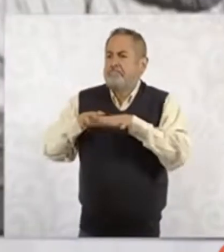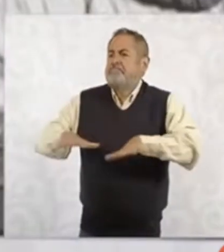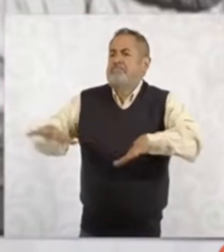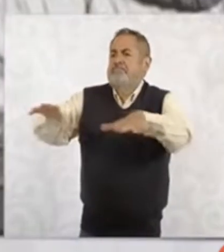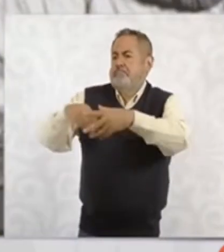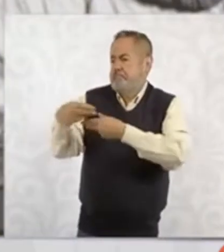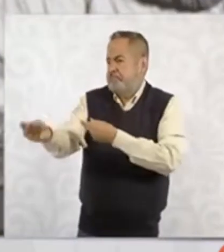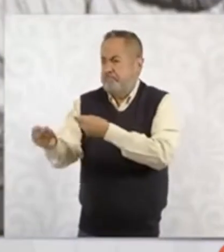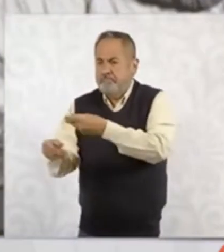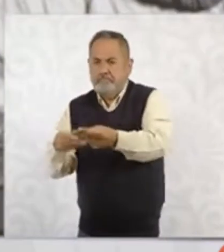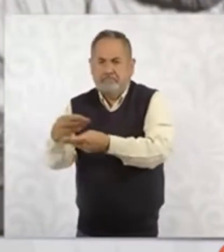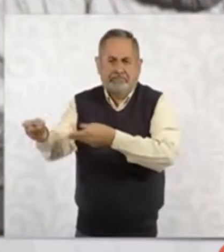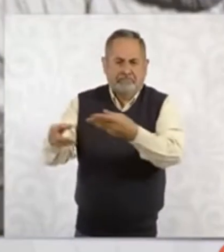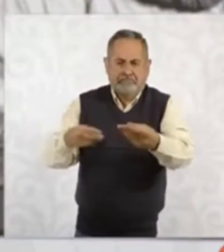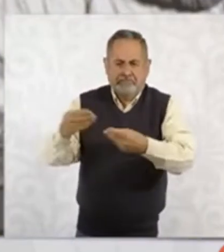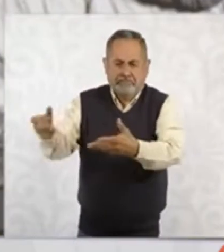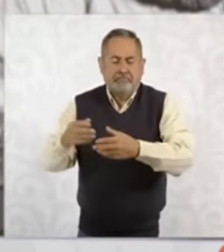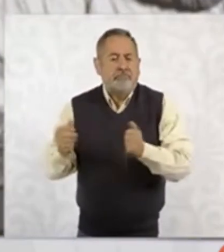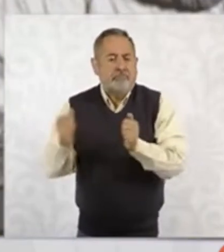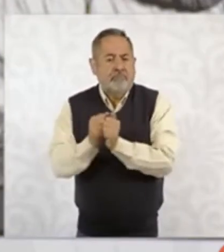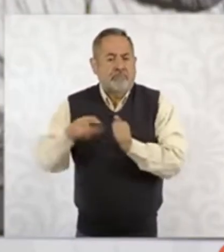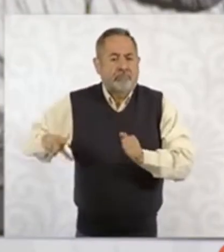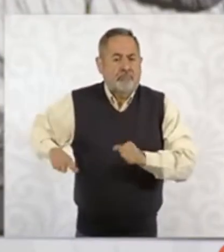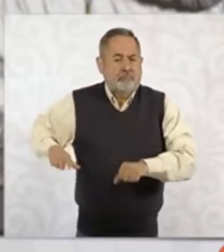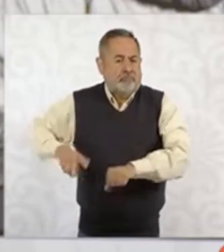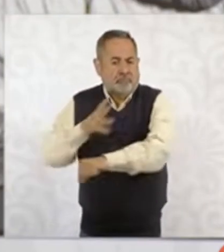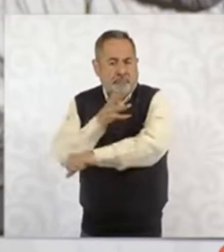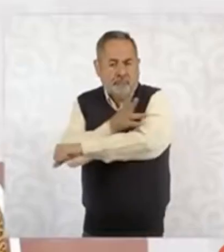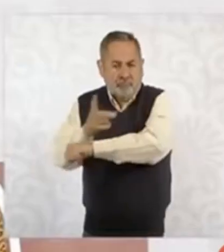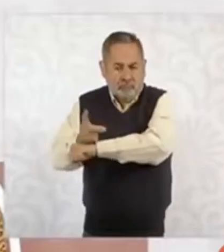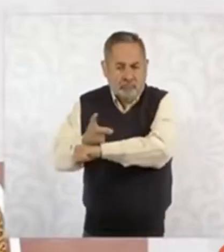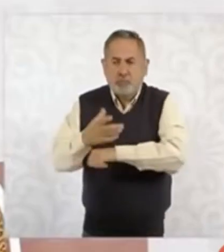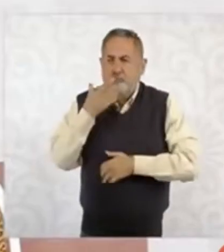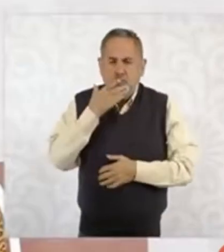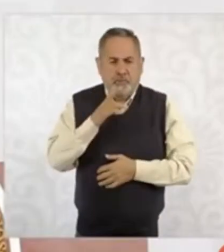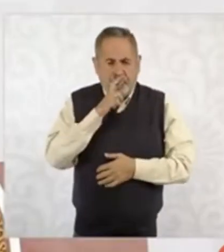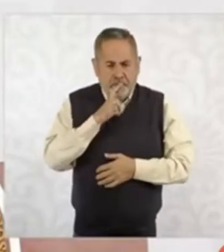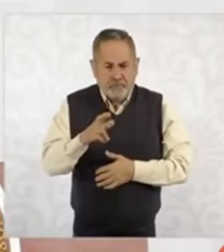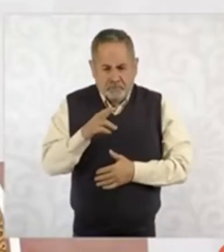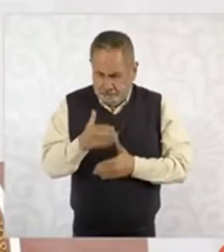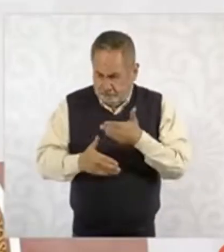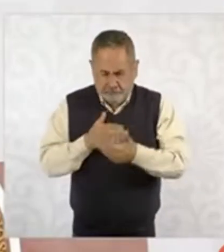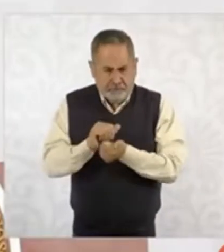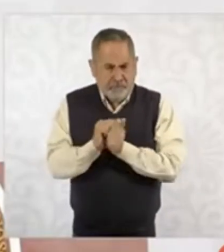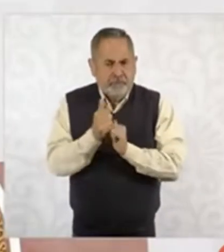Una era de gobiernos honestos que dan resultados.